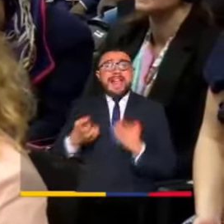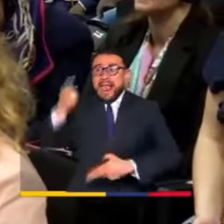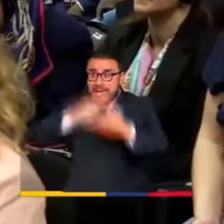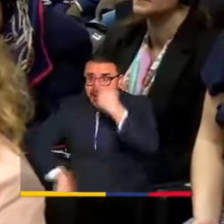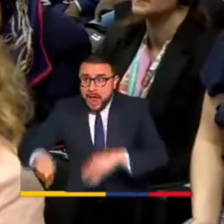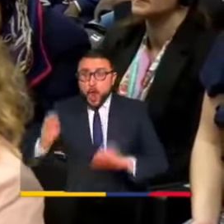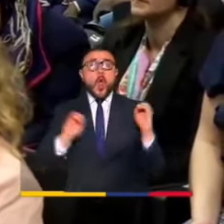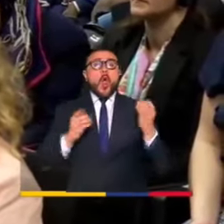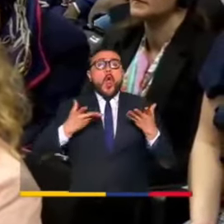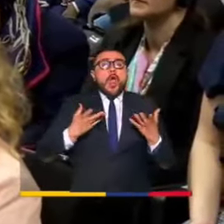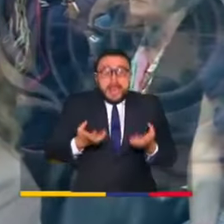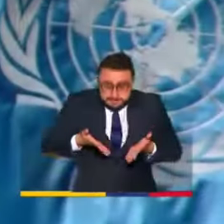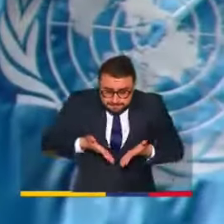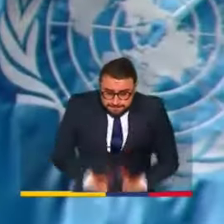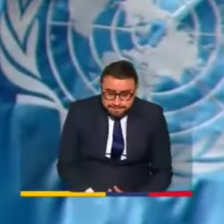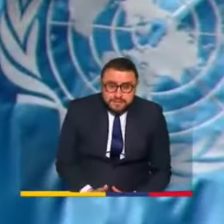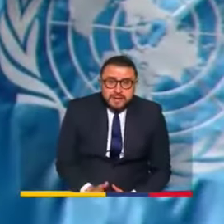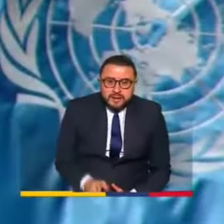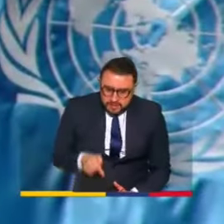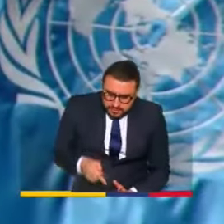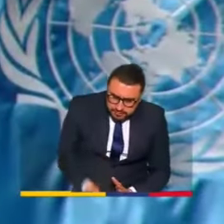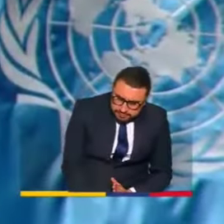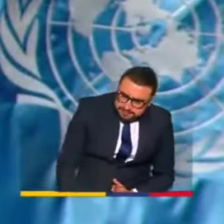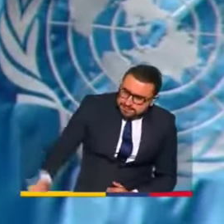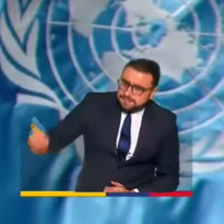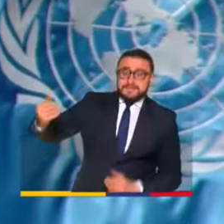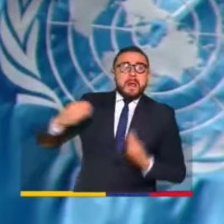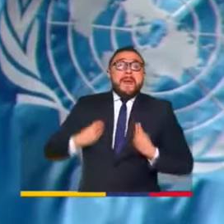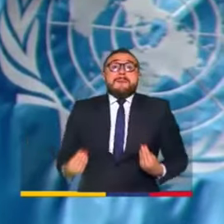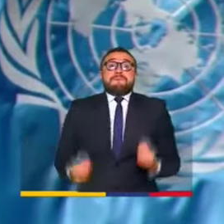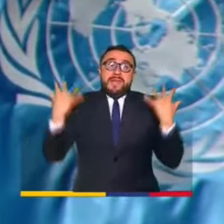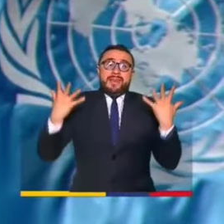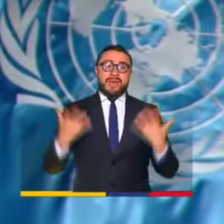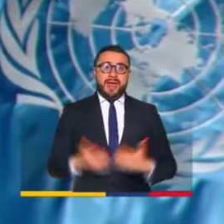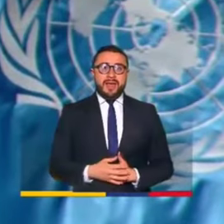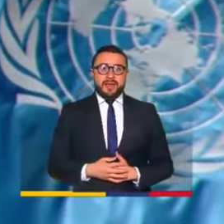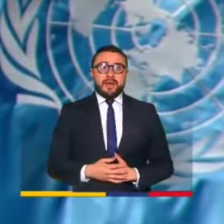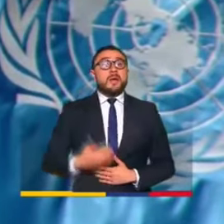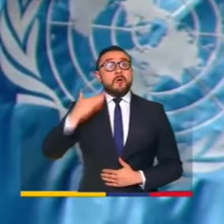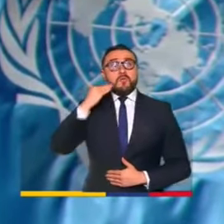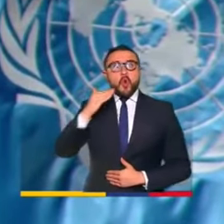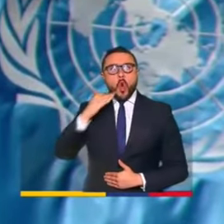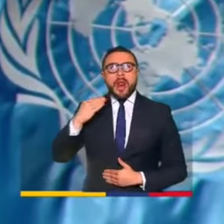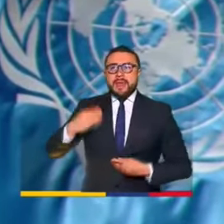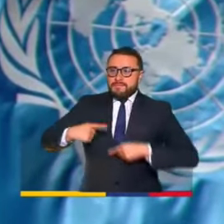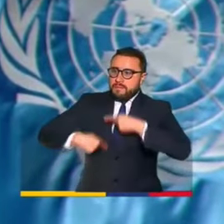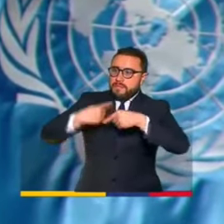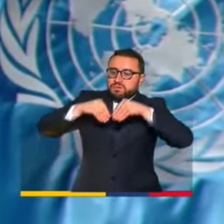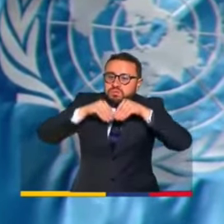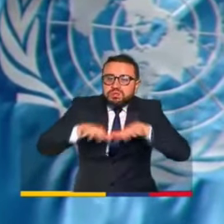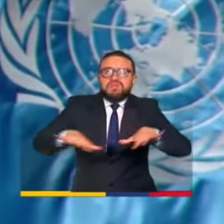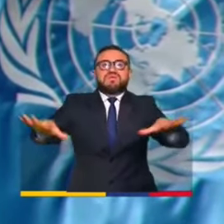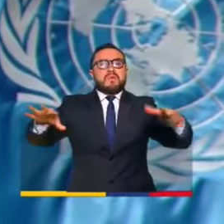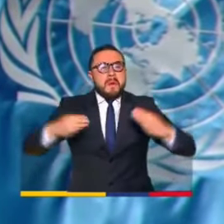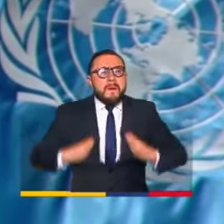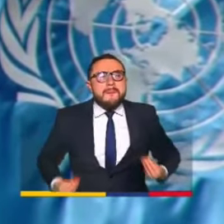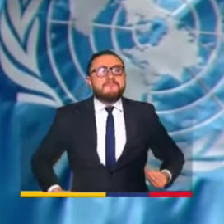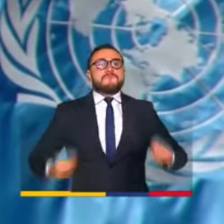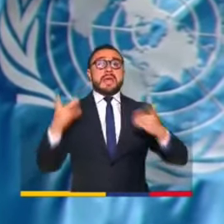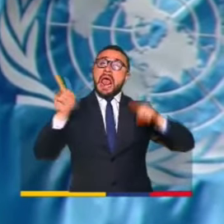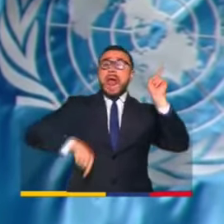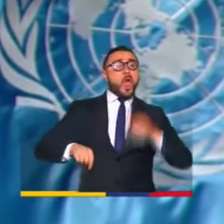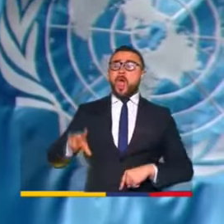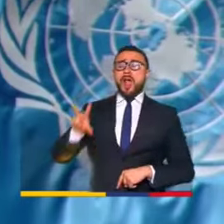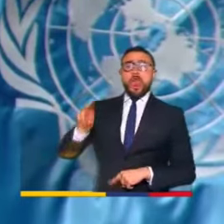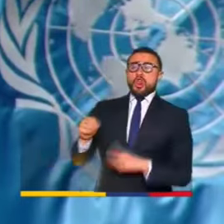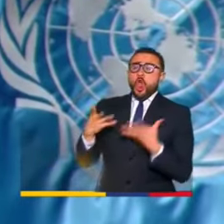vida, a la que sin quererlo se siente generadora de la vida, así no quiera parir. Creo que